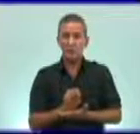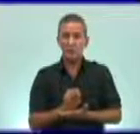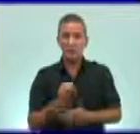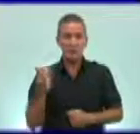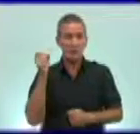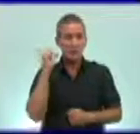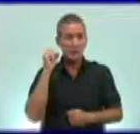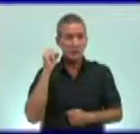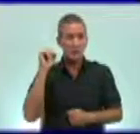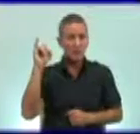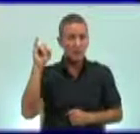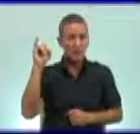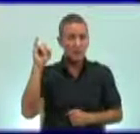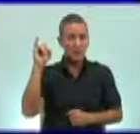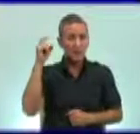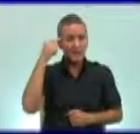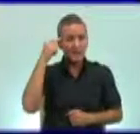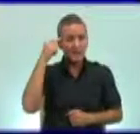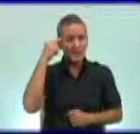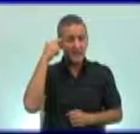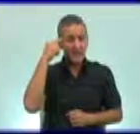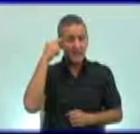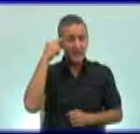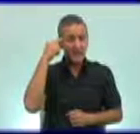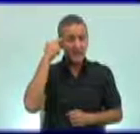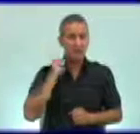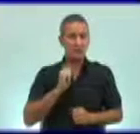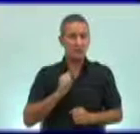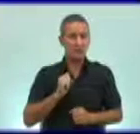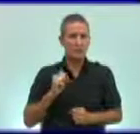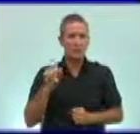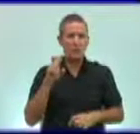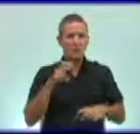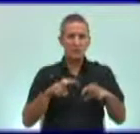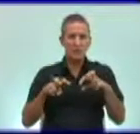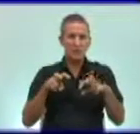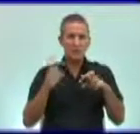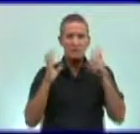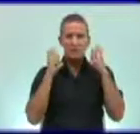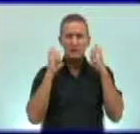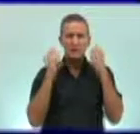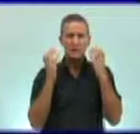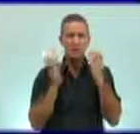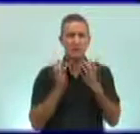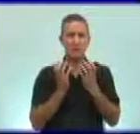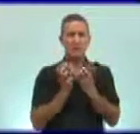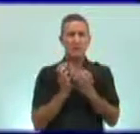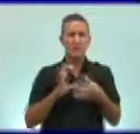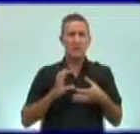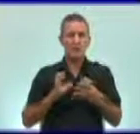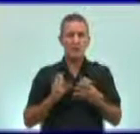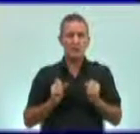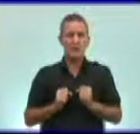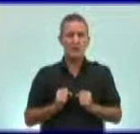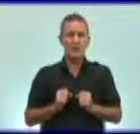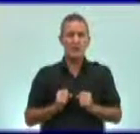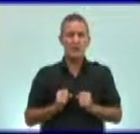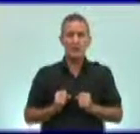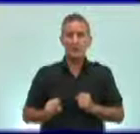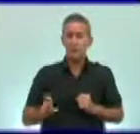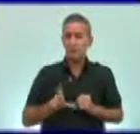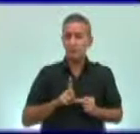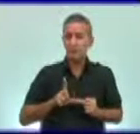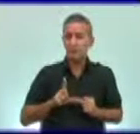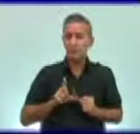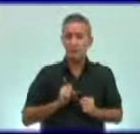y expresó a Marx como pensador, como investigador de las doctrinas sociales y del sistema capitalista que le tocó vivir.